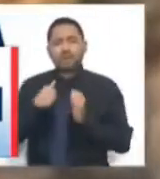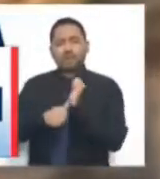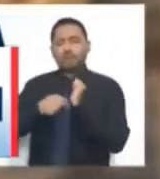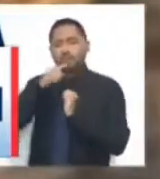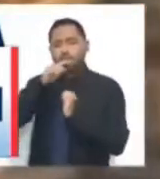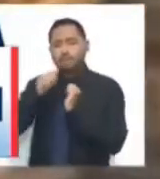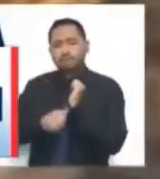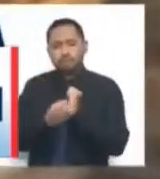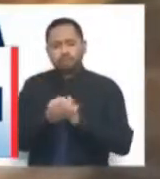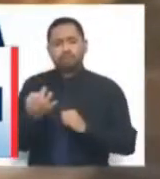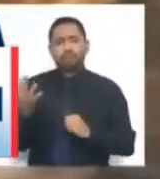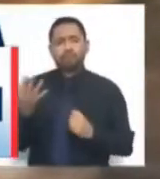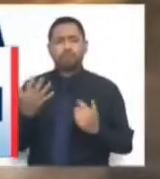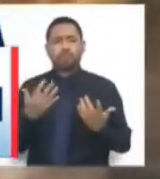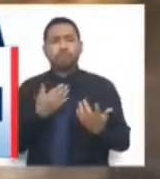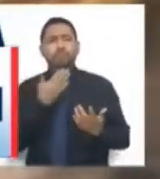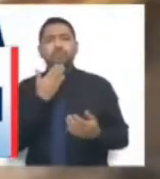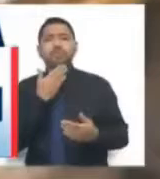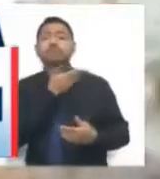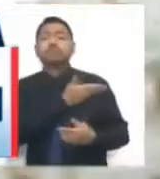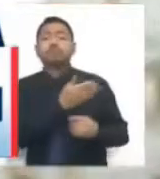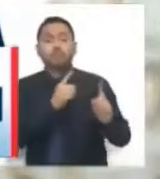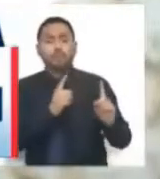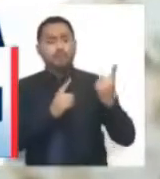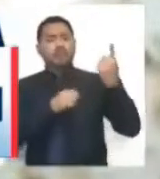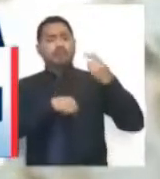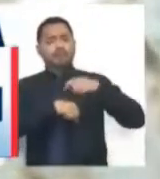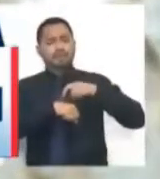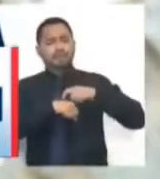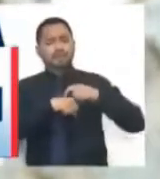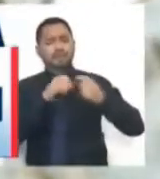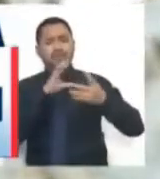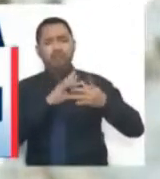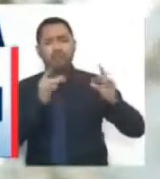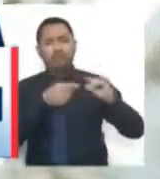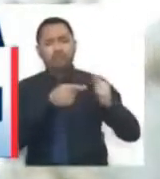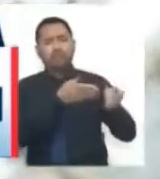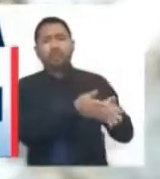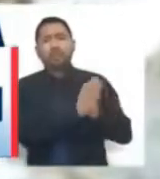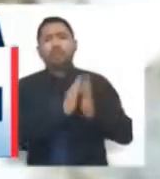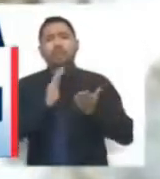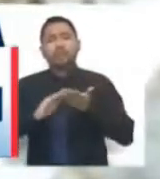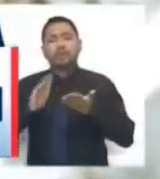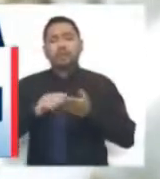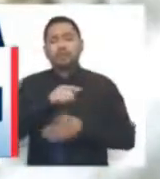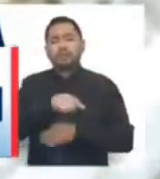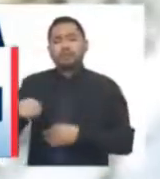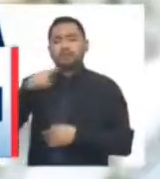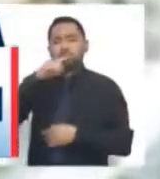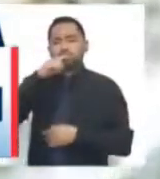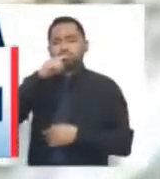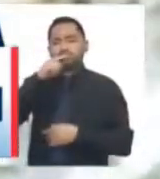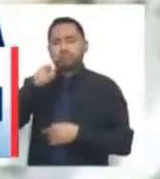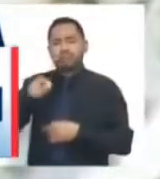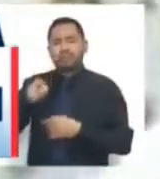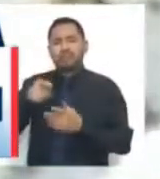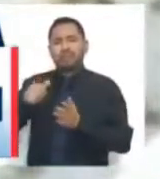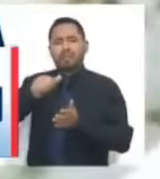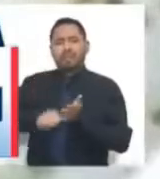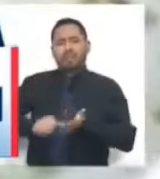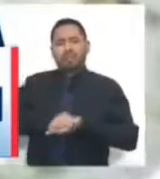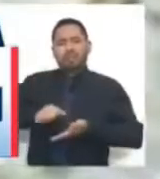hermanas me gustaría que mi contrincante por primera vez en la historia pida perdón a las mujeres que fueron esterilizadas